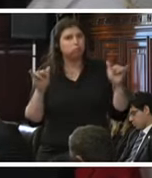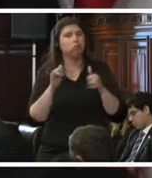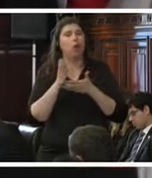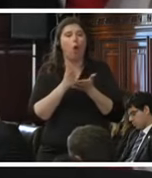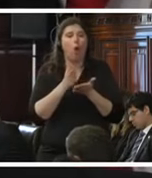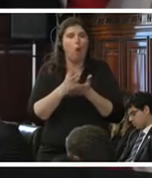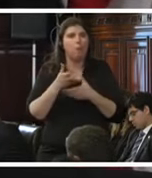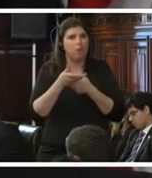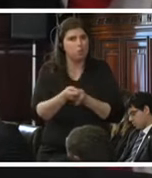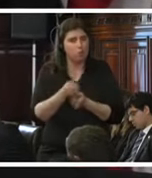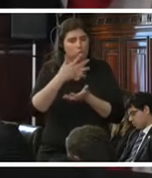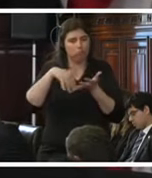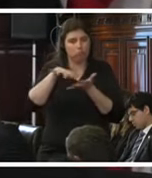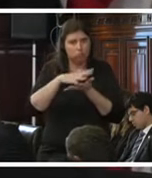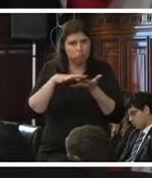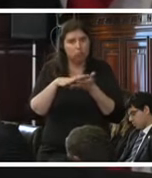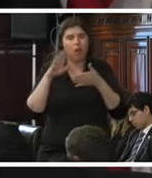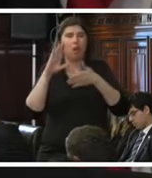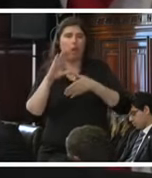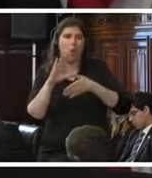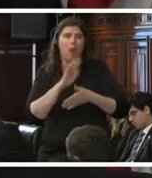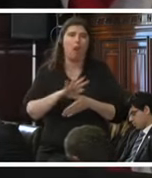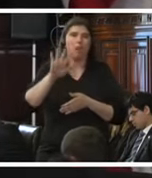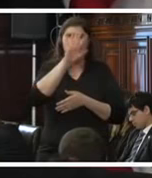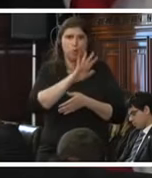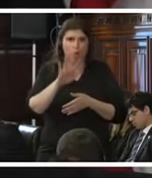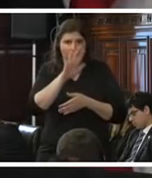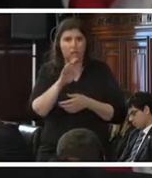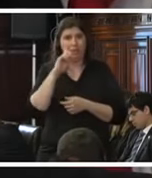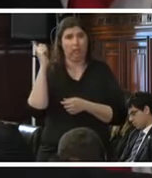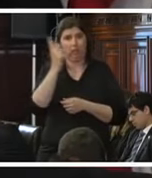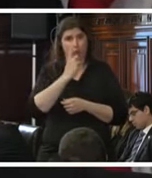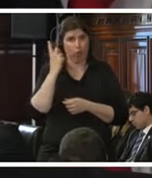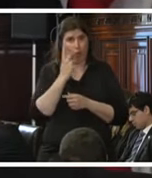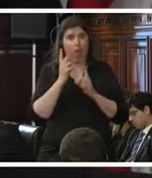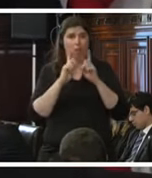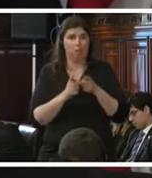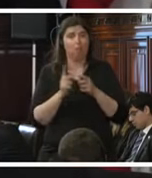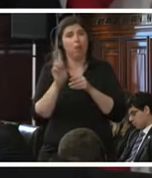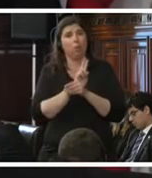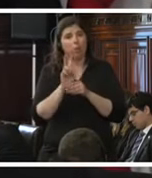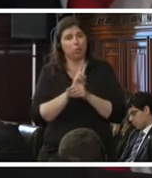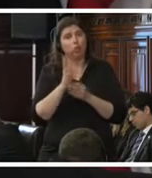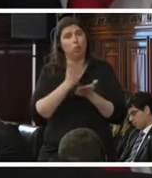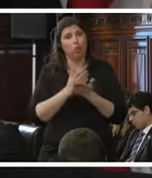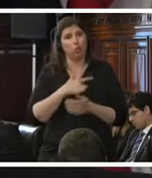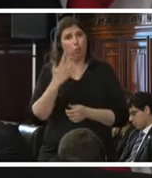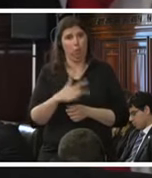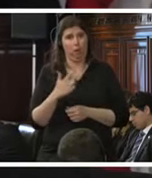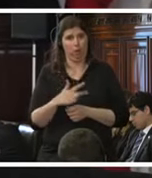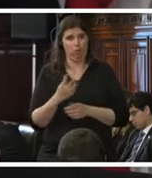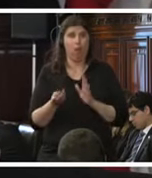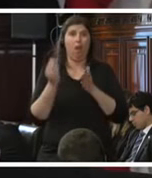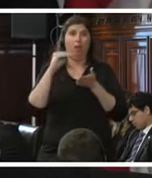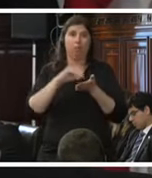cooperación local, regional, nacional e internacional para la protección de los derechos humanos.